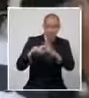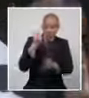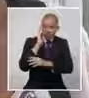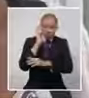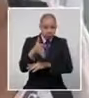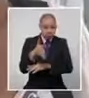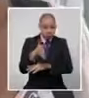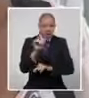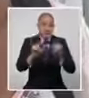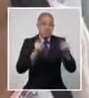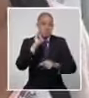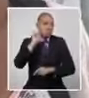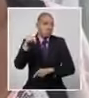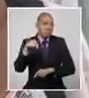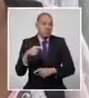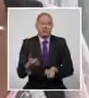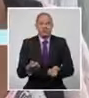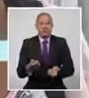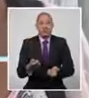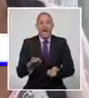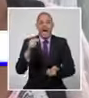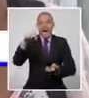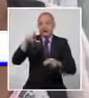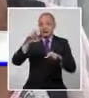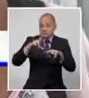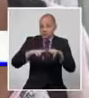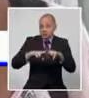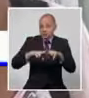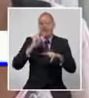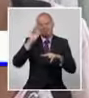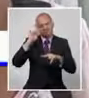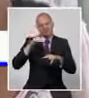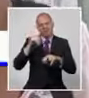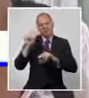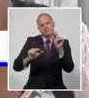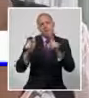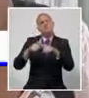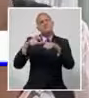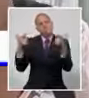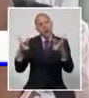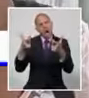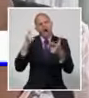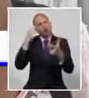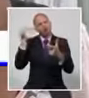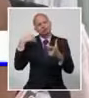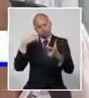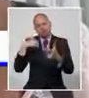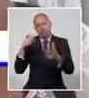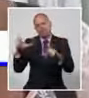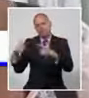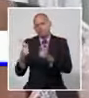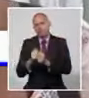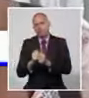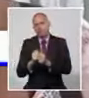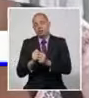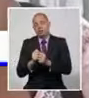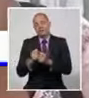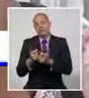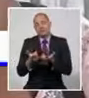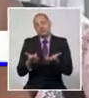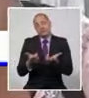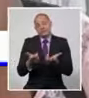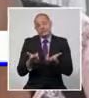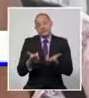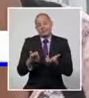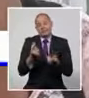aún no entienden eso. Se cuenta con una población que tiene cierta cultura y cierto conocimiento y sí es disciplinada, pero hay otra que es la que